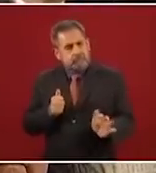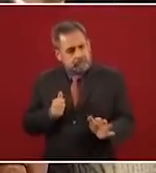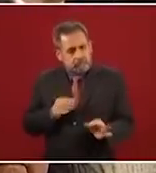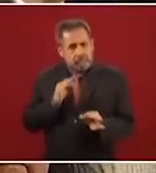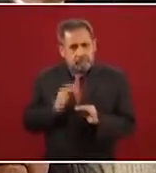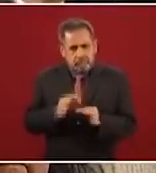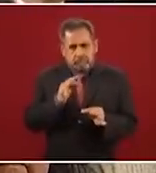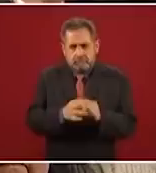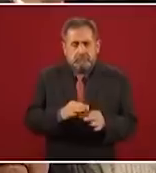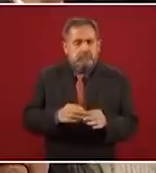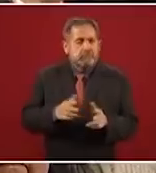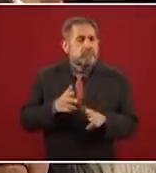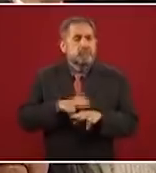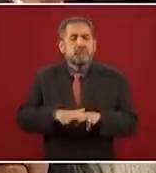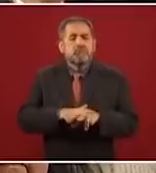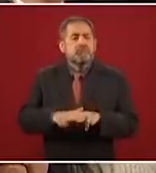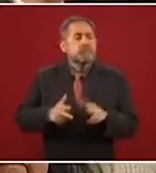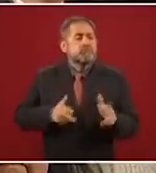en el Tren Maya,